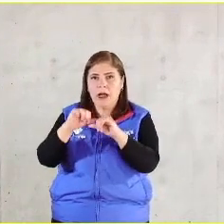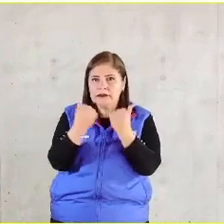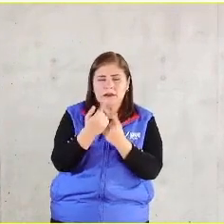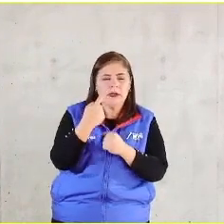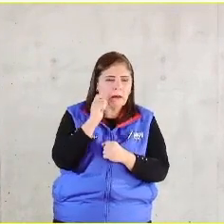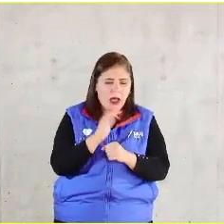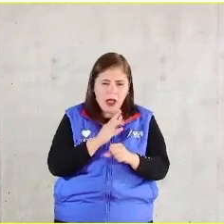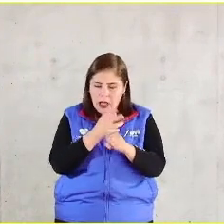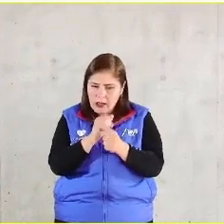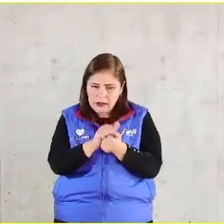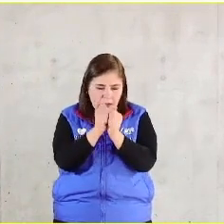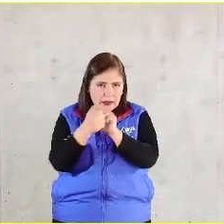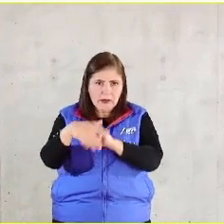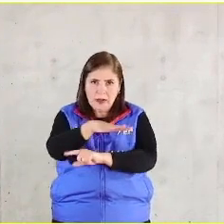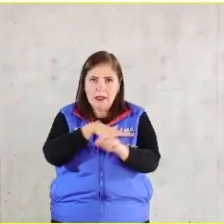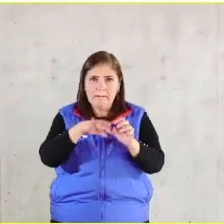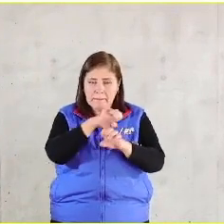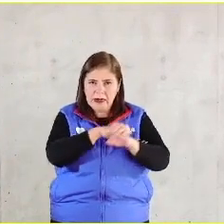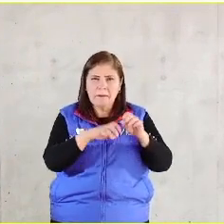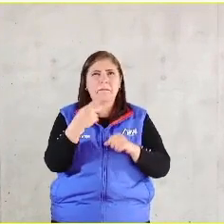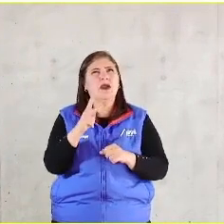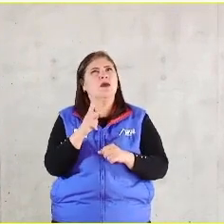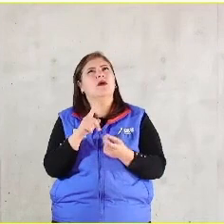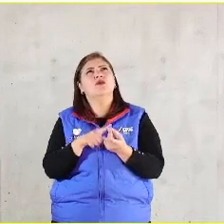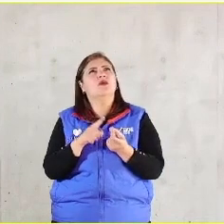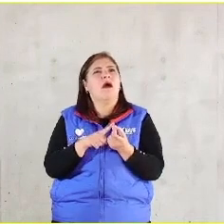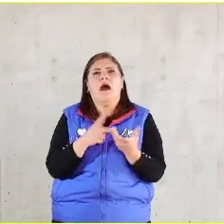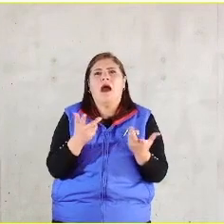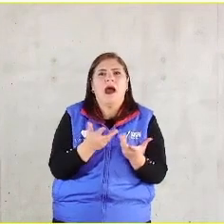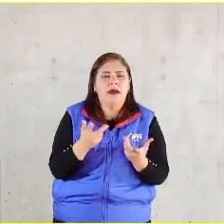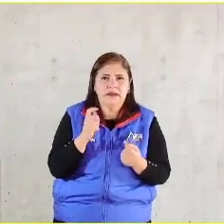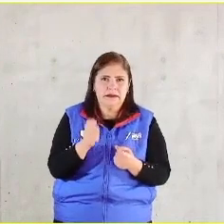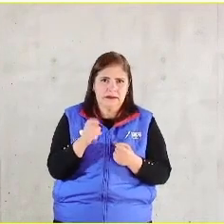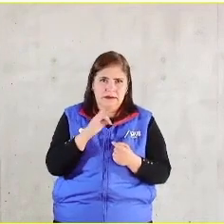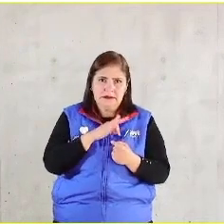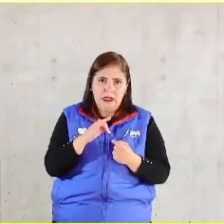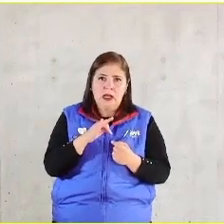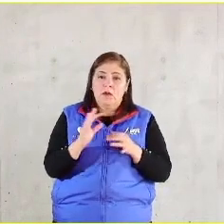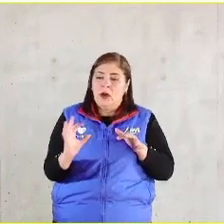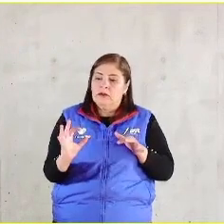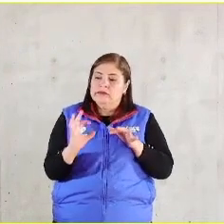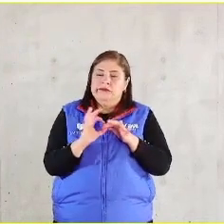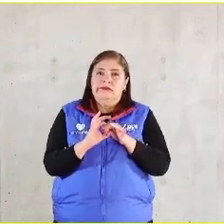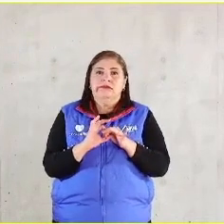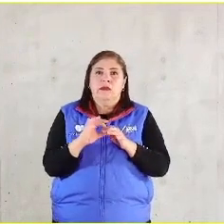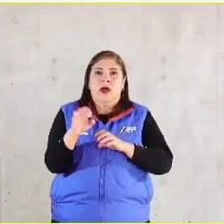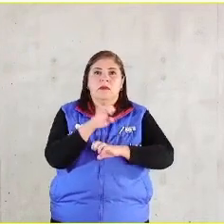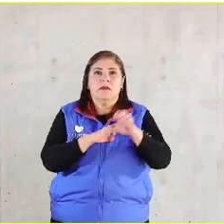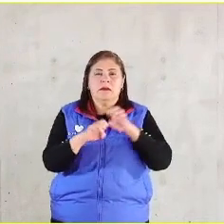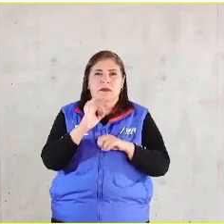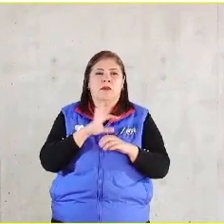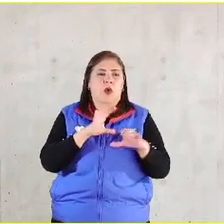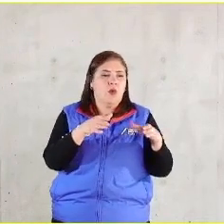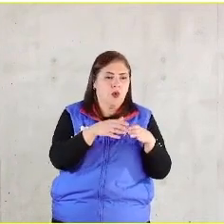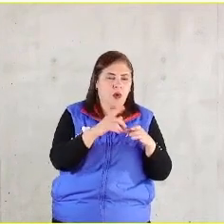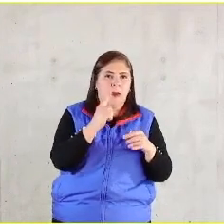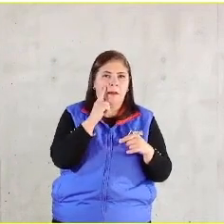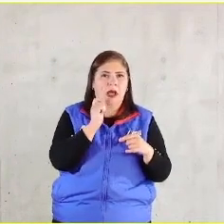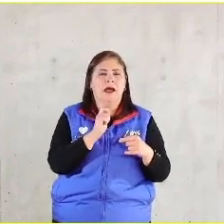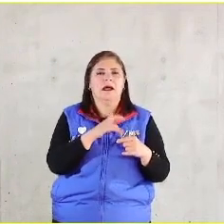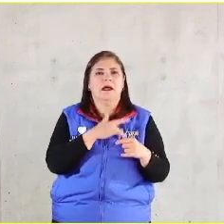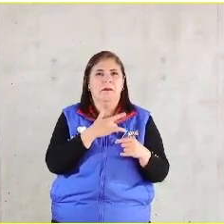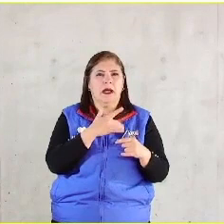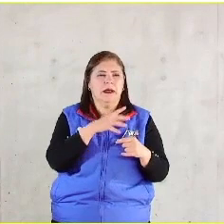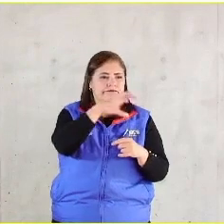¿dónde están creando esas mejores prácticas? Esas mejores prácticas pues están con vinculación de la empresa con la comunidad, alianzas